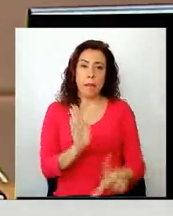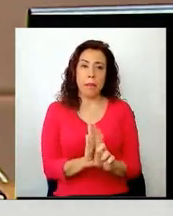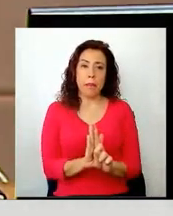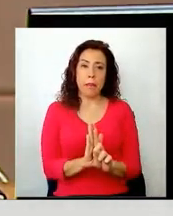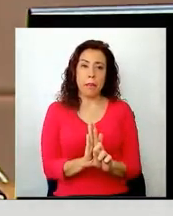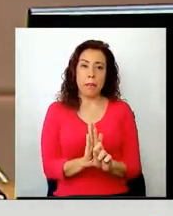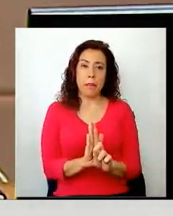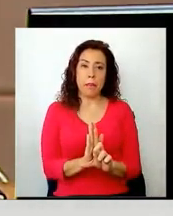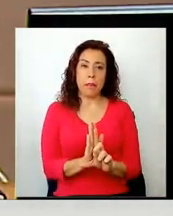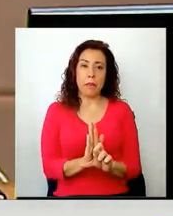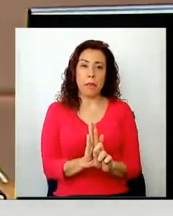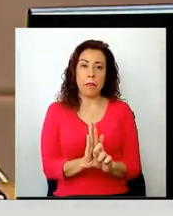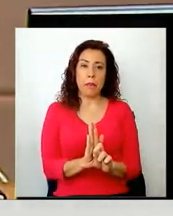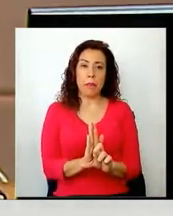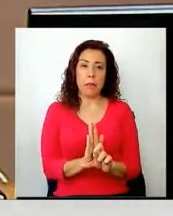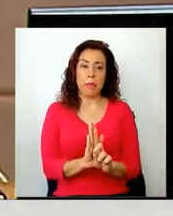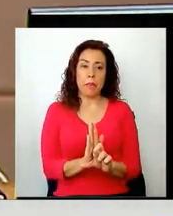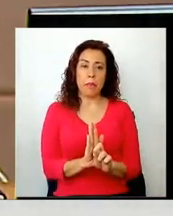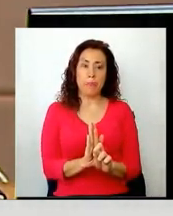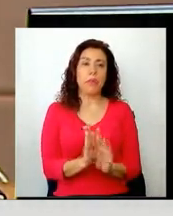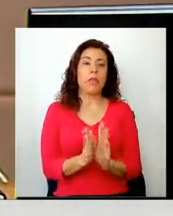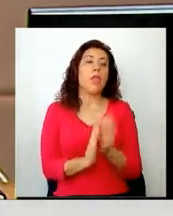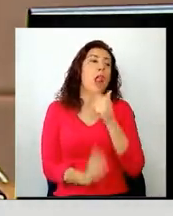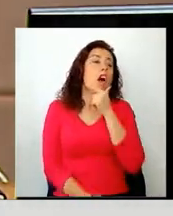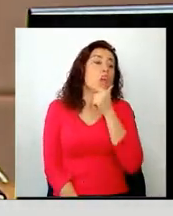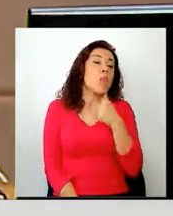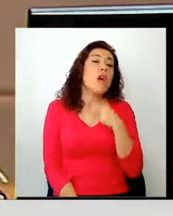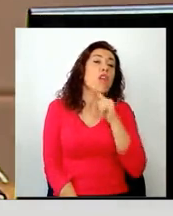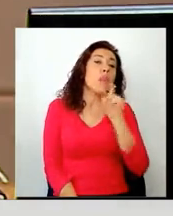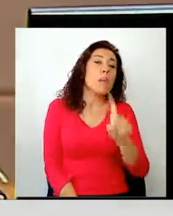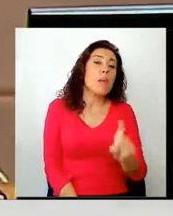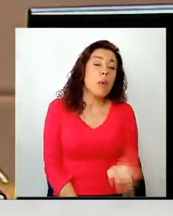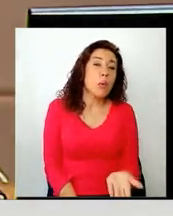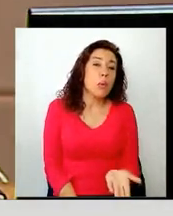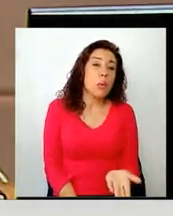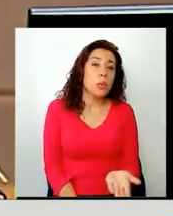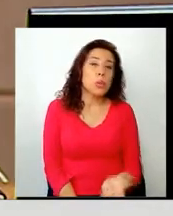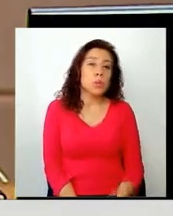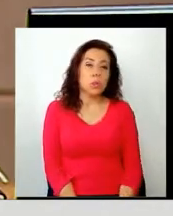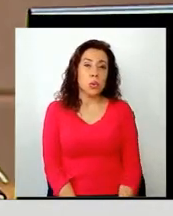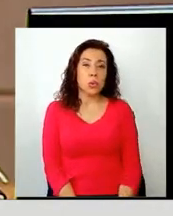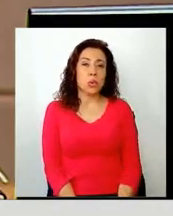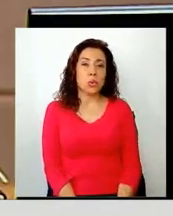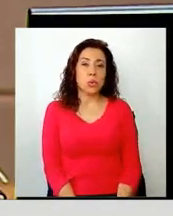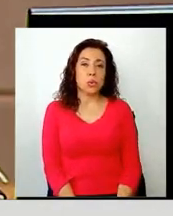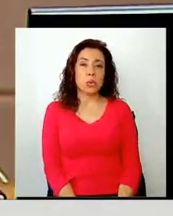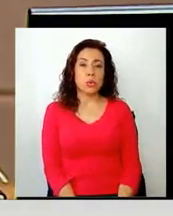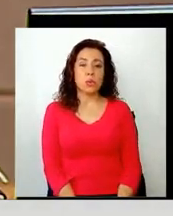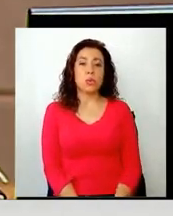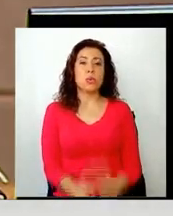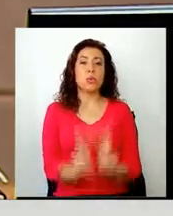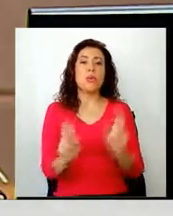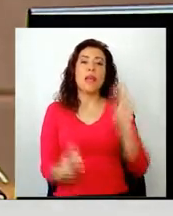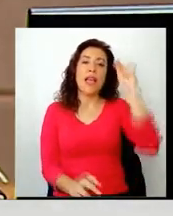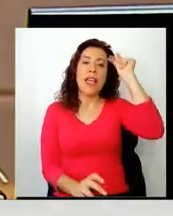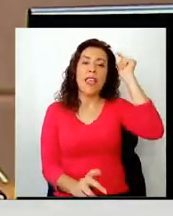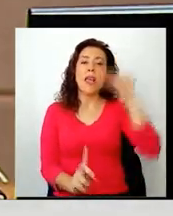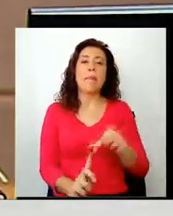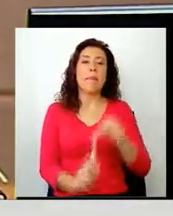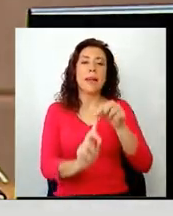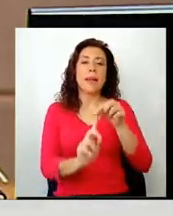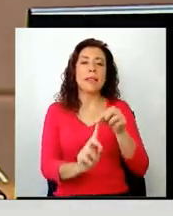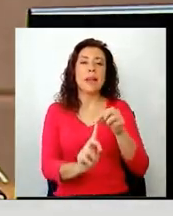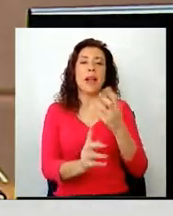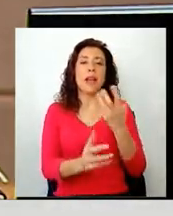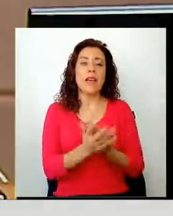estas interrogantes que quedan abiertas respecto de la idea matriz que tenía de dar